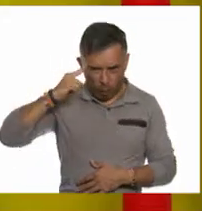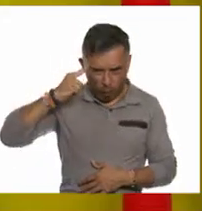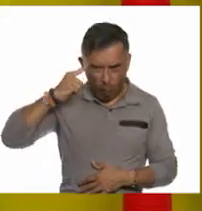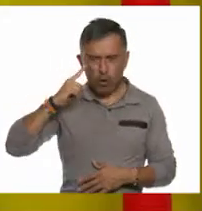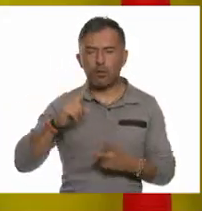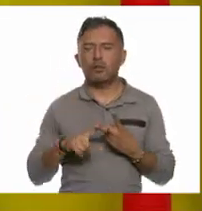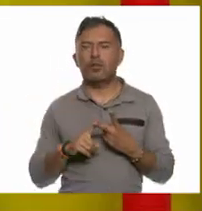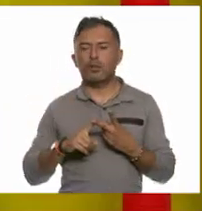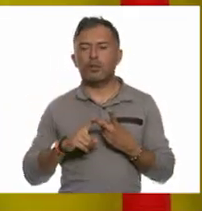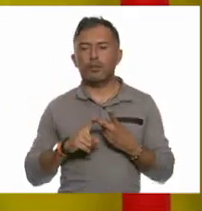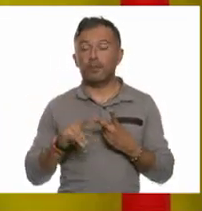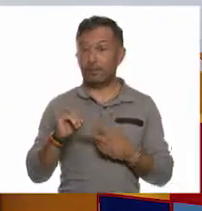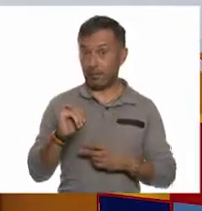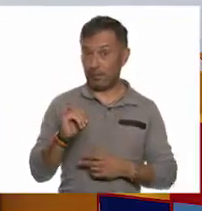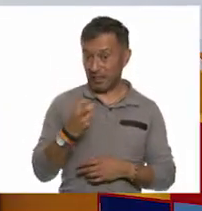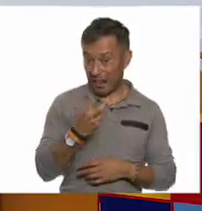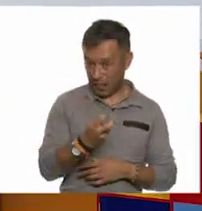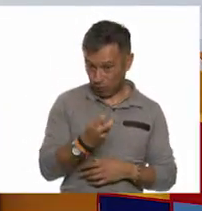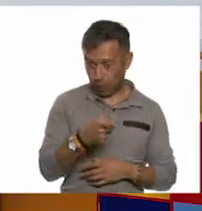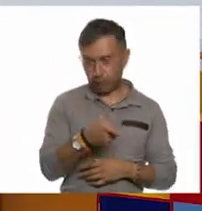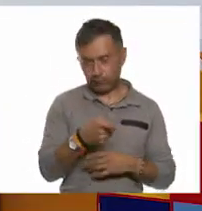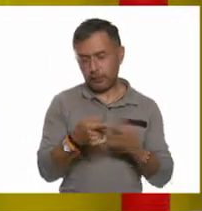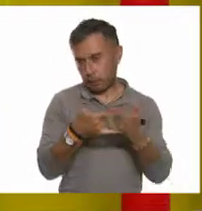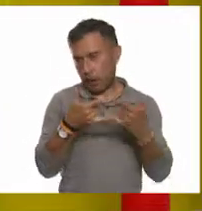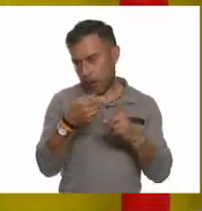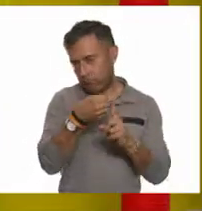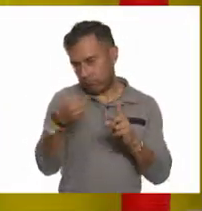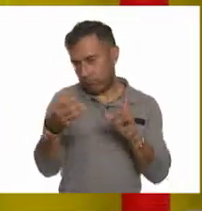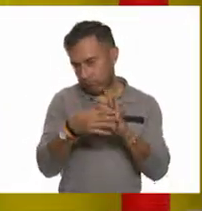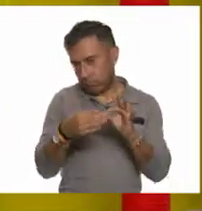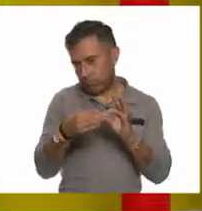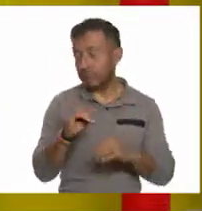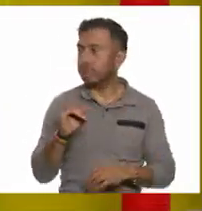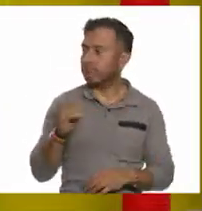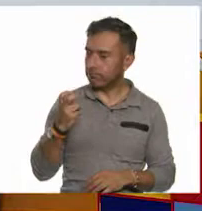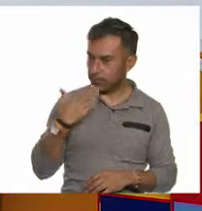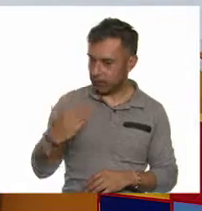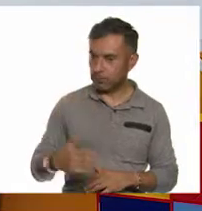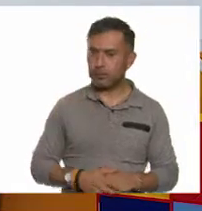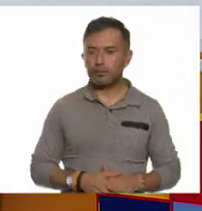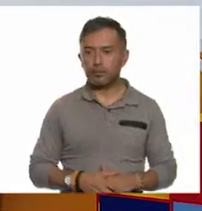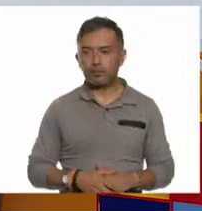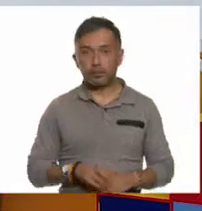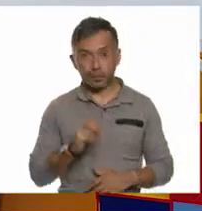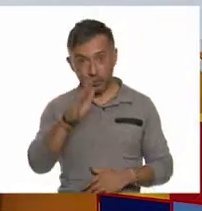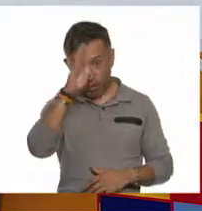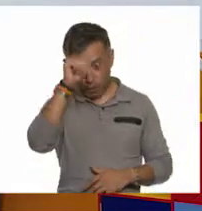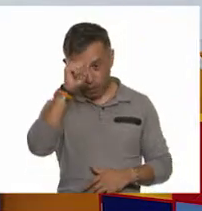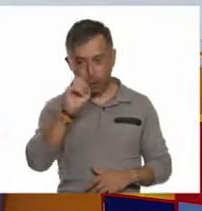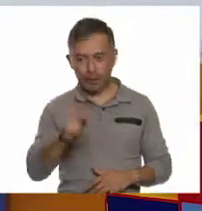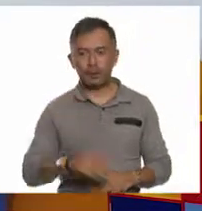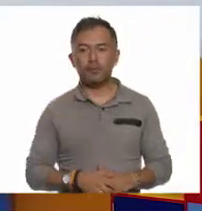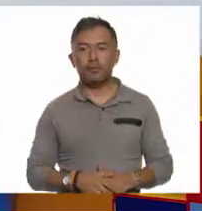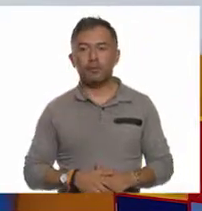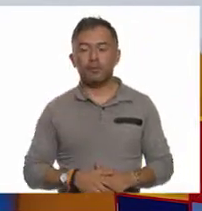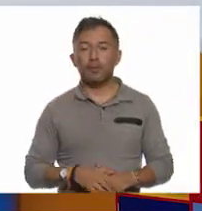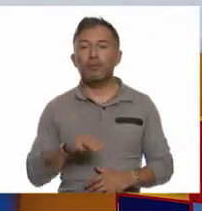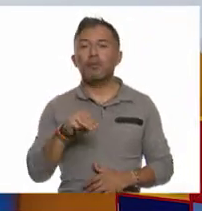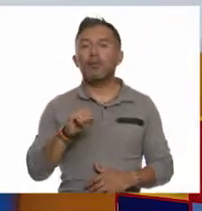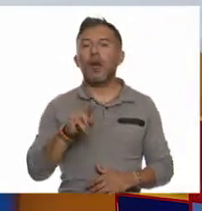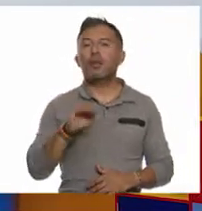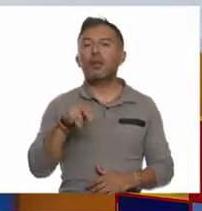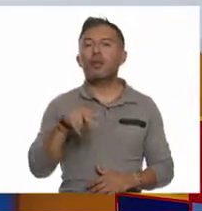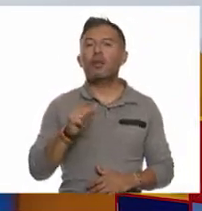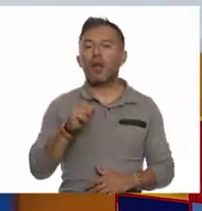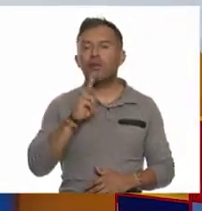enojón, Ajá. y eso nos lo va dando la trama, Exactamente. ¿de acuerdo? Ujú. Ok. A ver, Mariana, ayúdanos